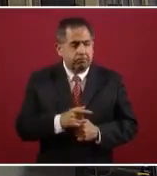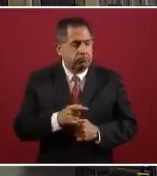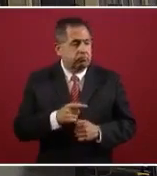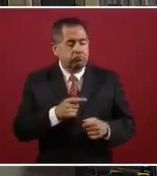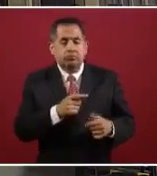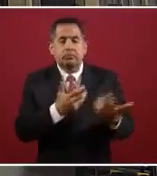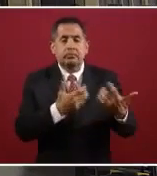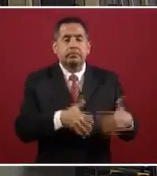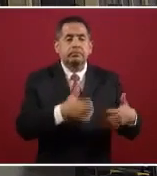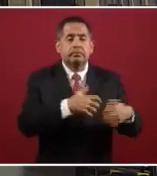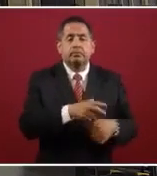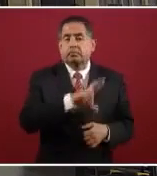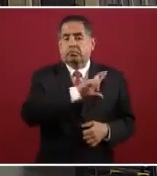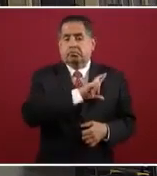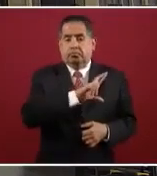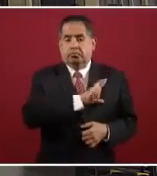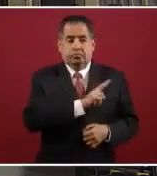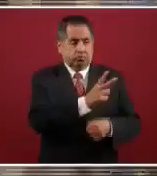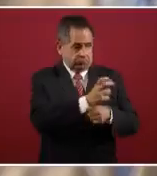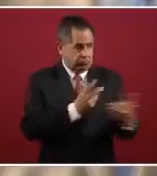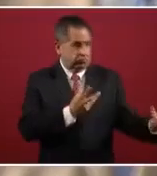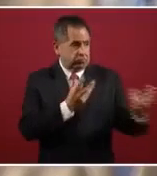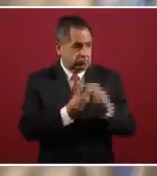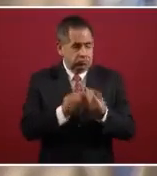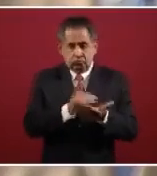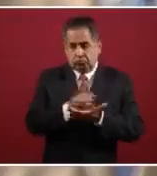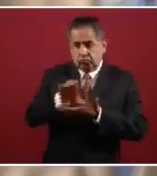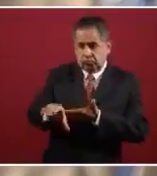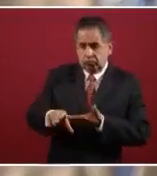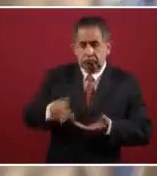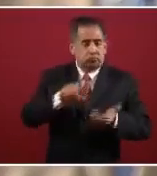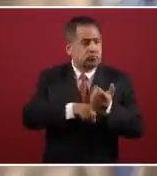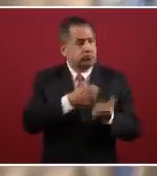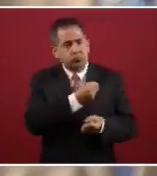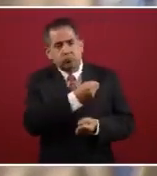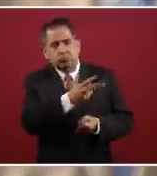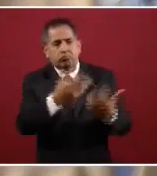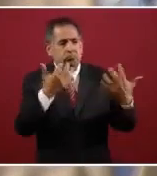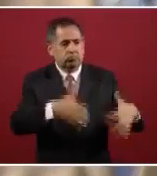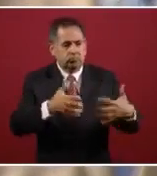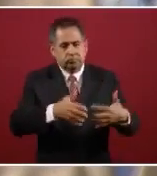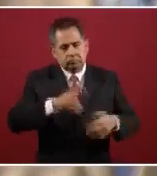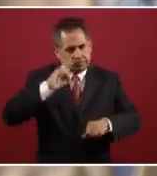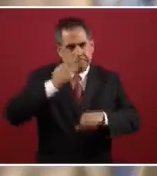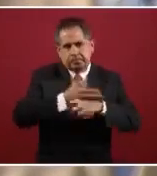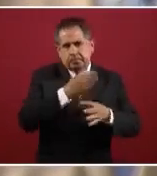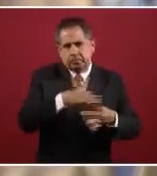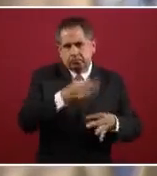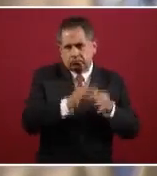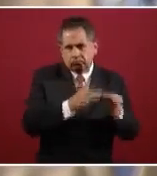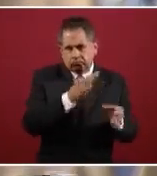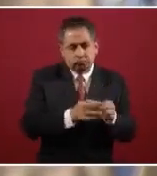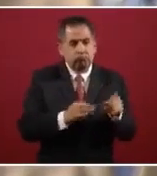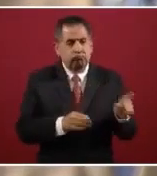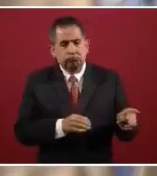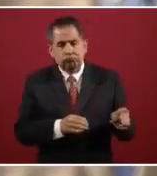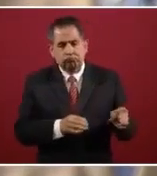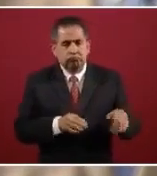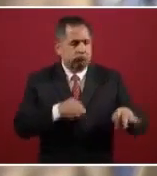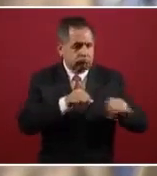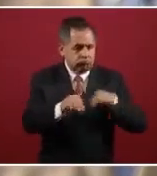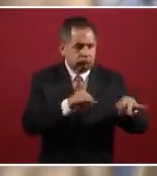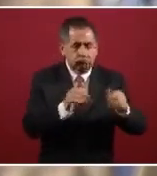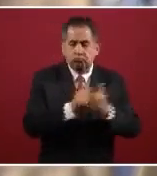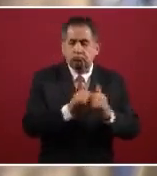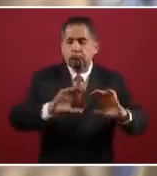iniciativa privada a este programa? Sabemos que hay muchas empresas que en sus acciones de responsabilidad social trabajan